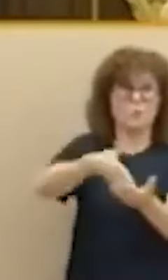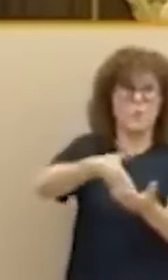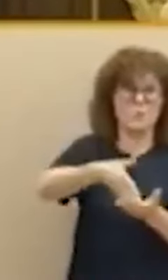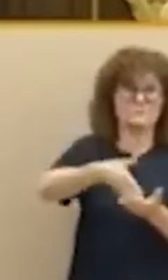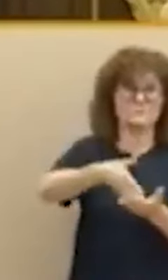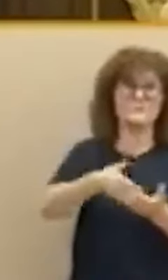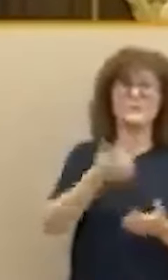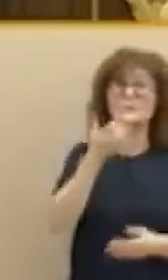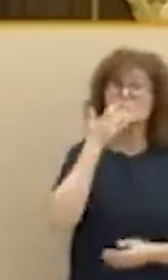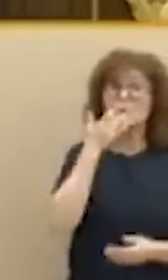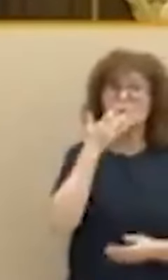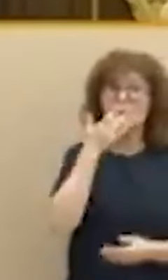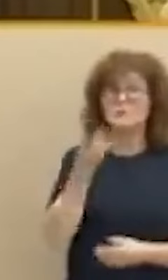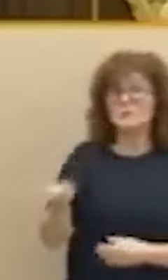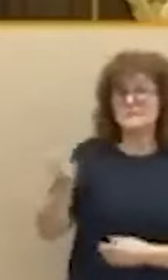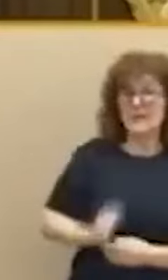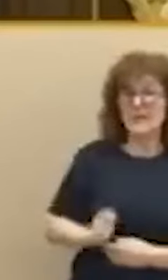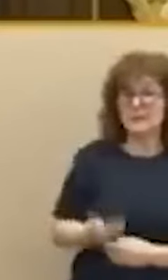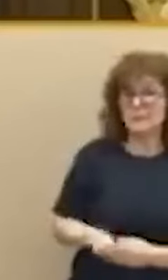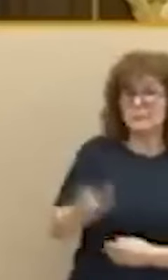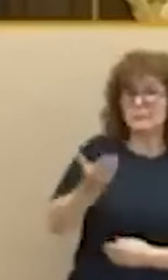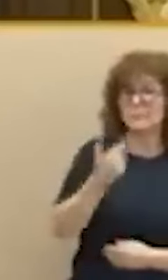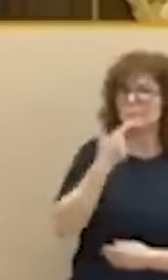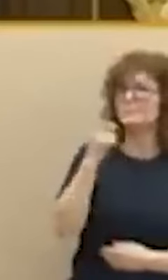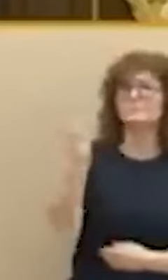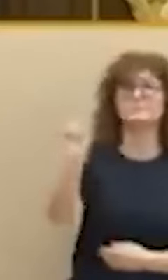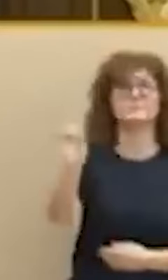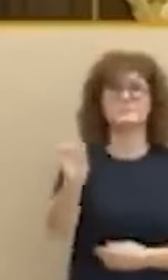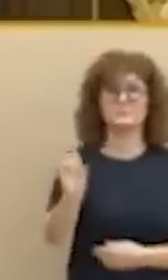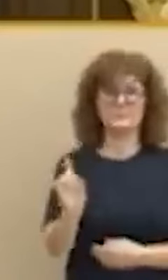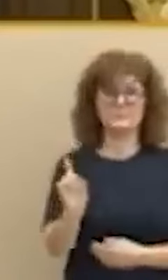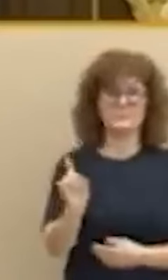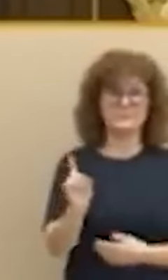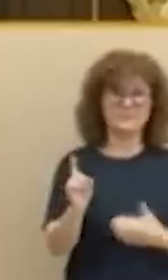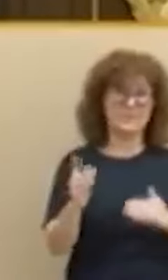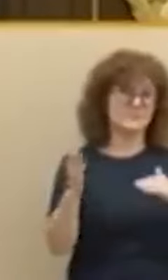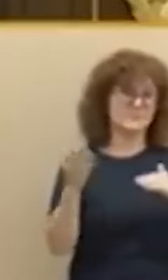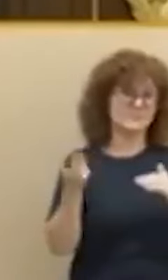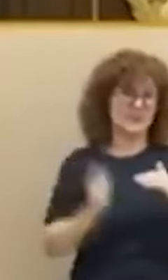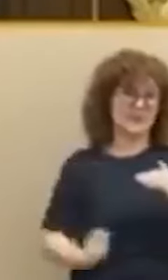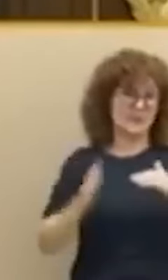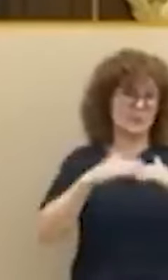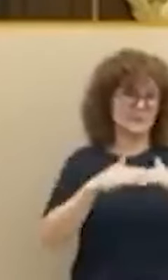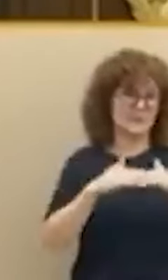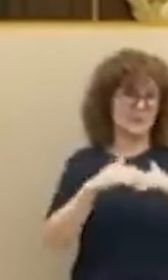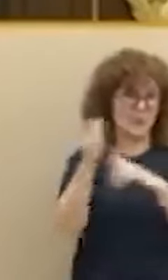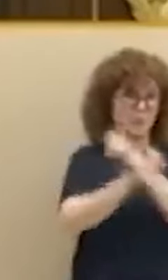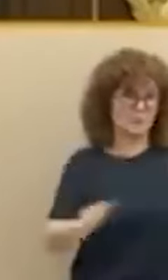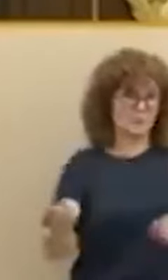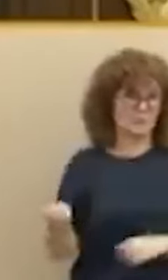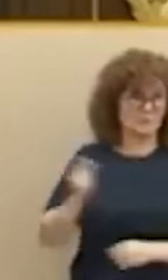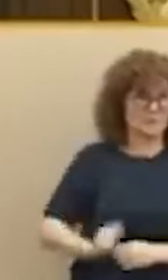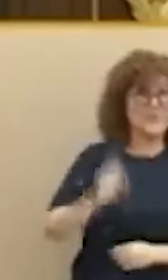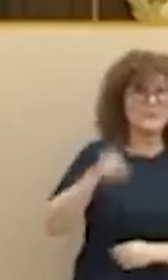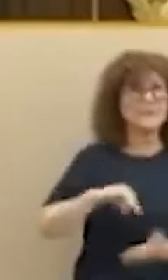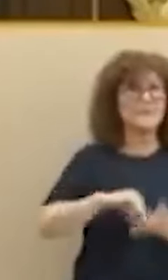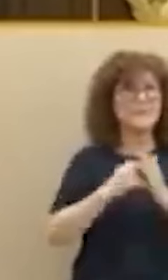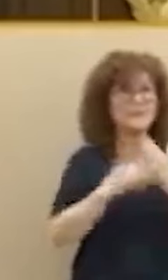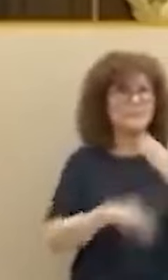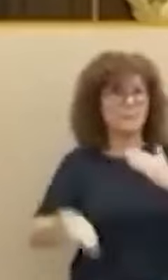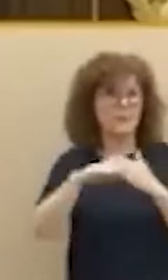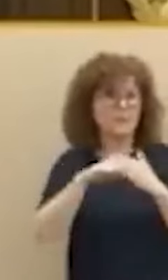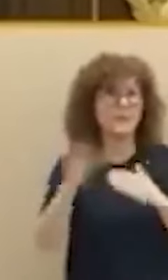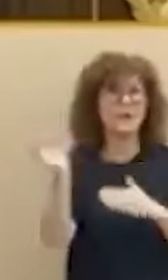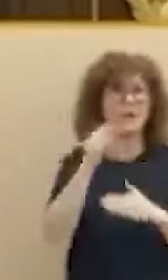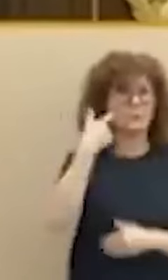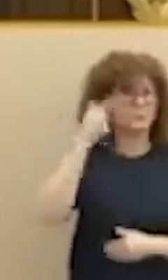energías renovables, en lugar de permanecer inactivos. Esta propuesta se alinea con las recientes declaraciones del ministro de Finanzas